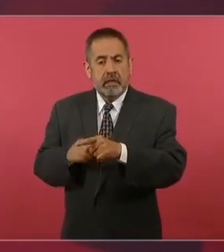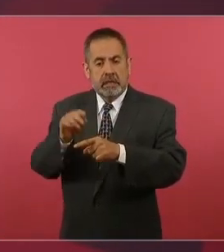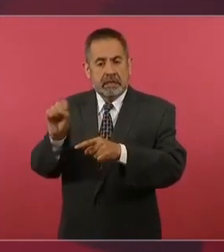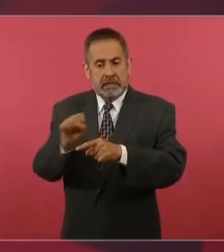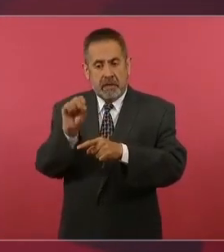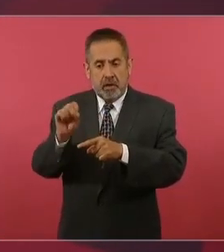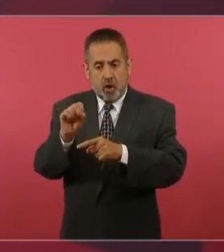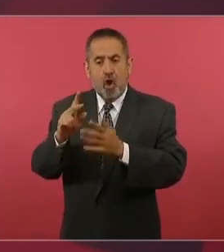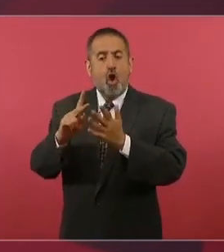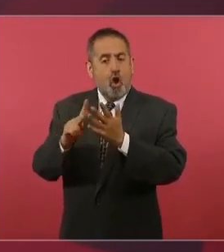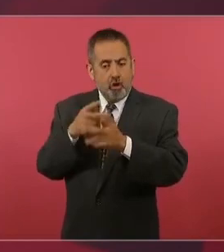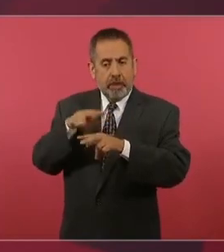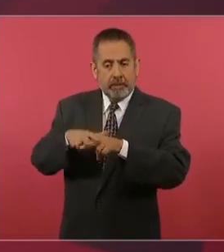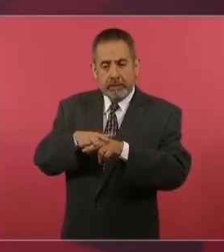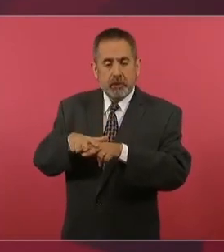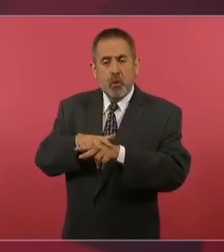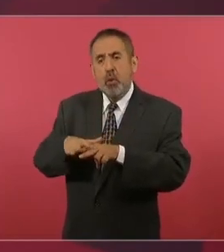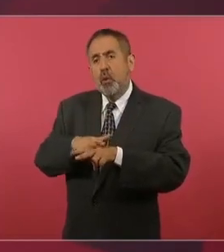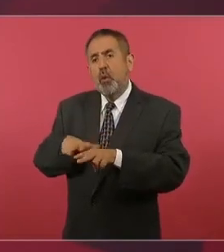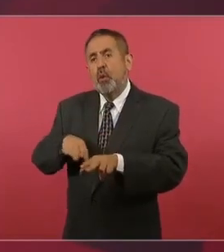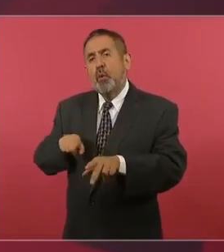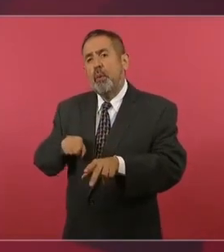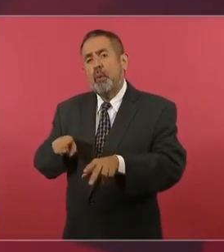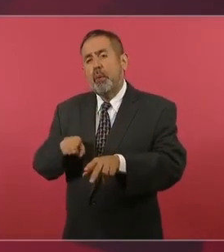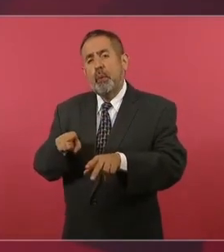sábado, volvemos a tomar el tren en Mérida,